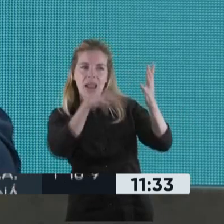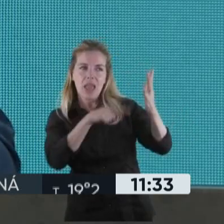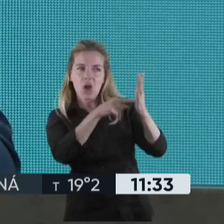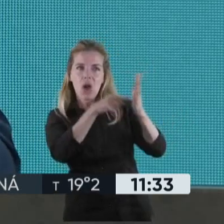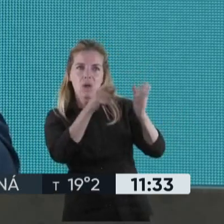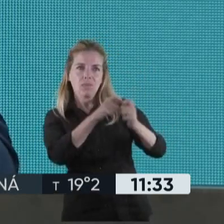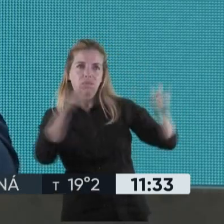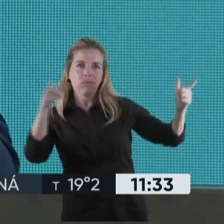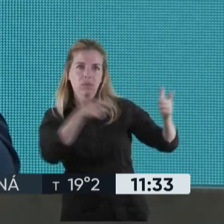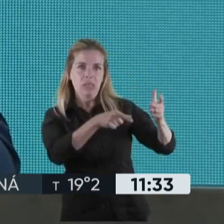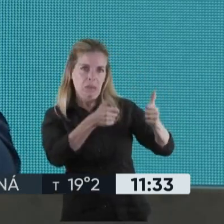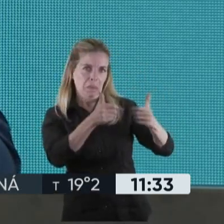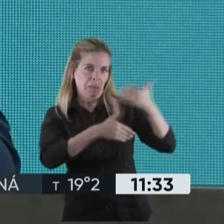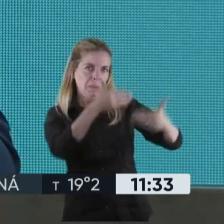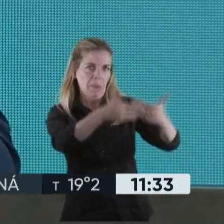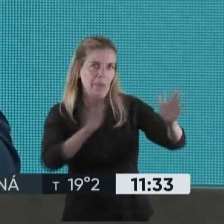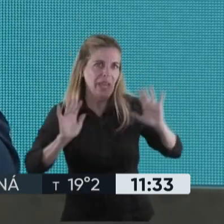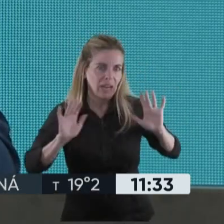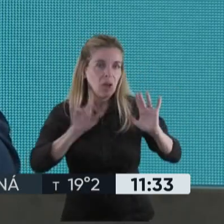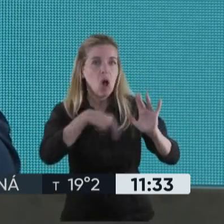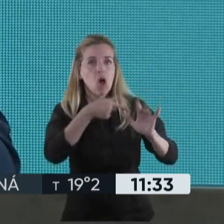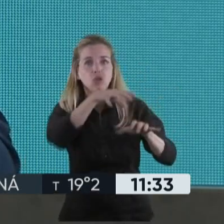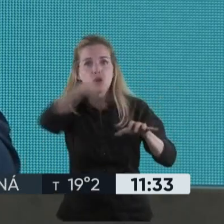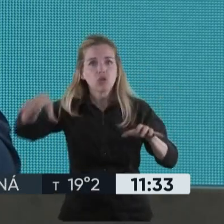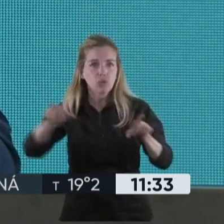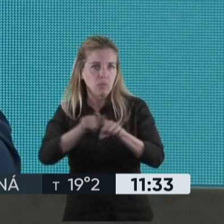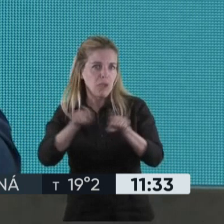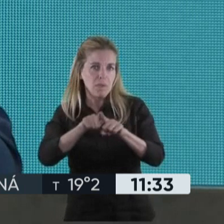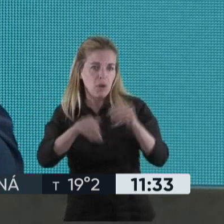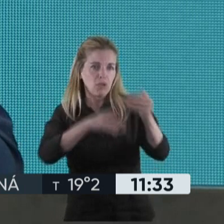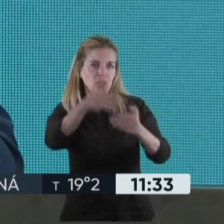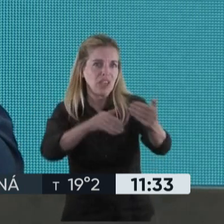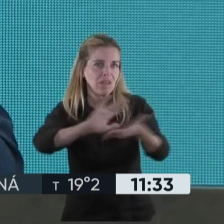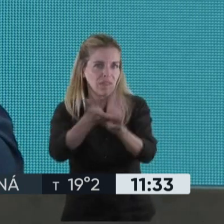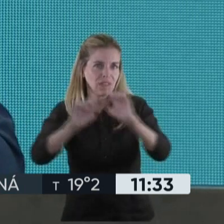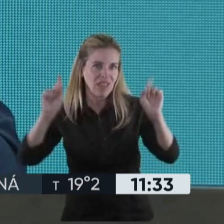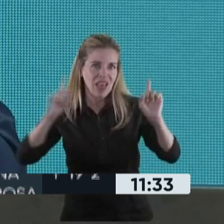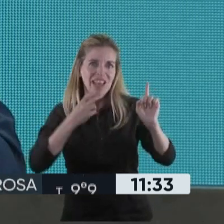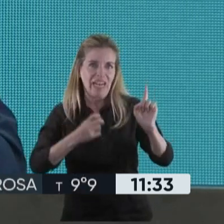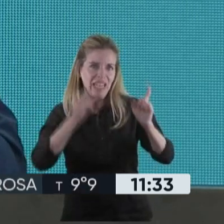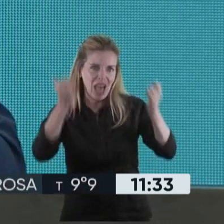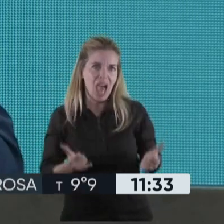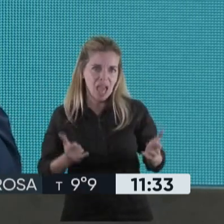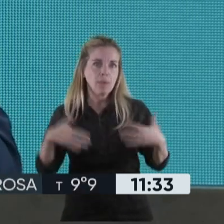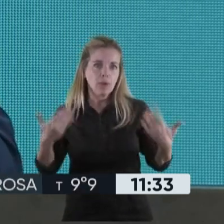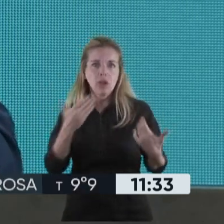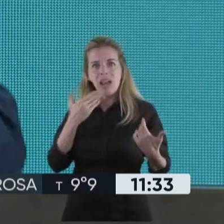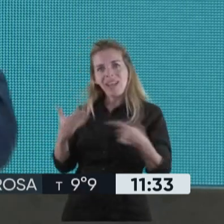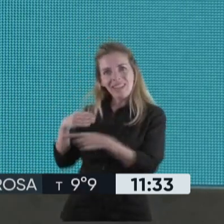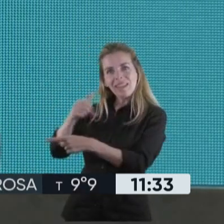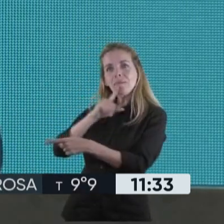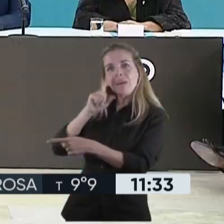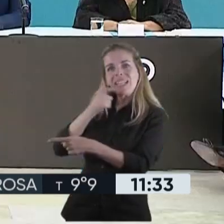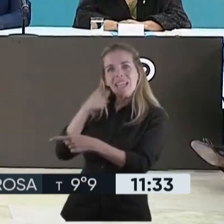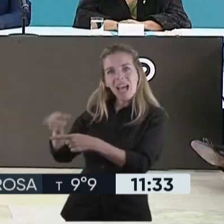YPF le pasa al resto de los productores. Y en esto tengo que agradecerle a Matías